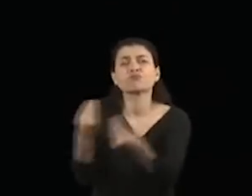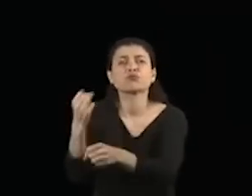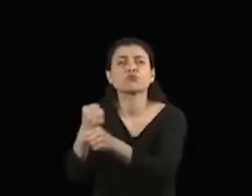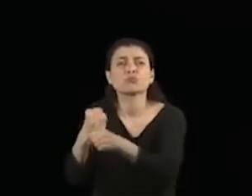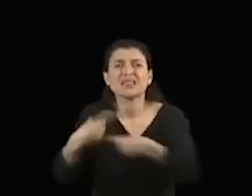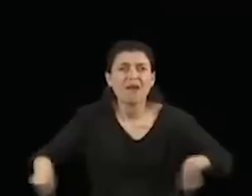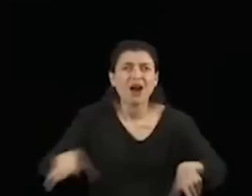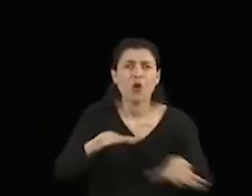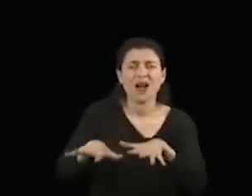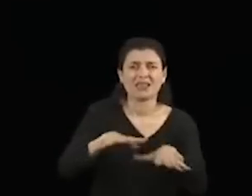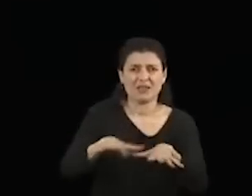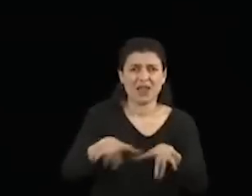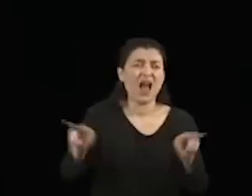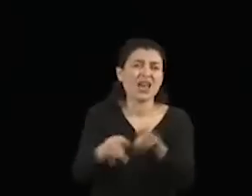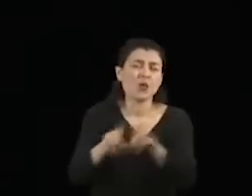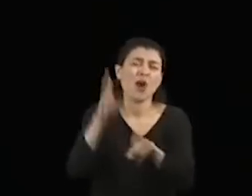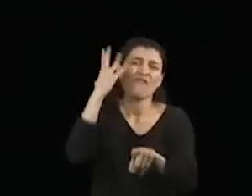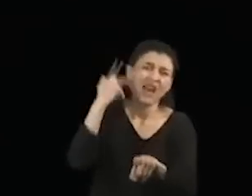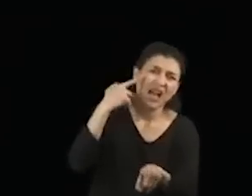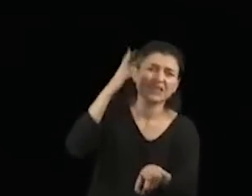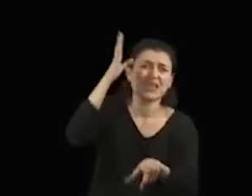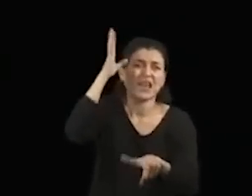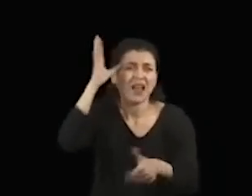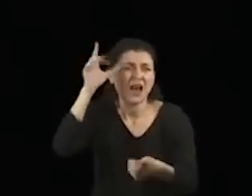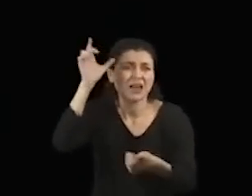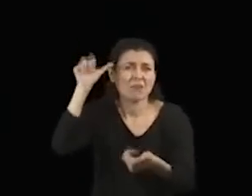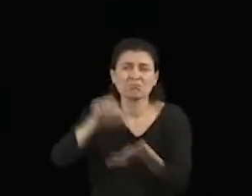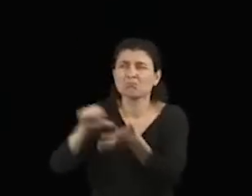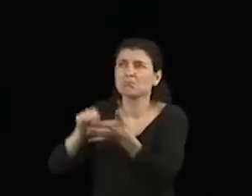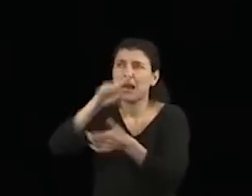Italia. Pero nada, como verán,